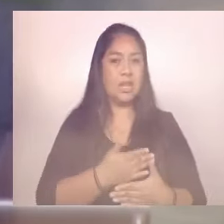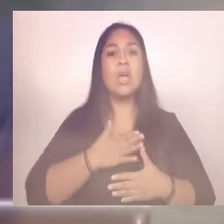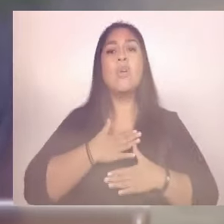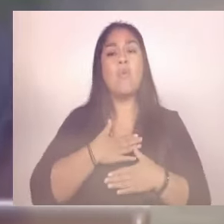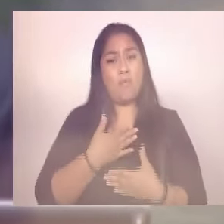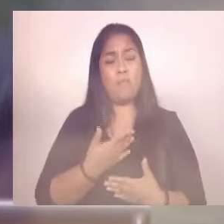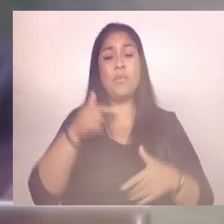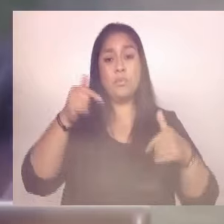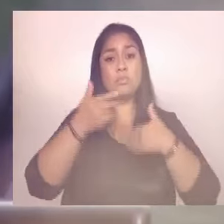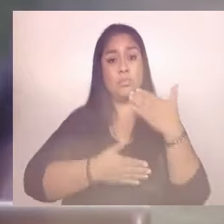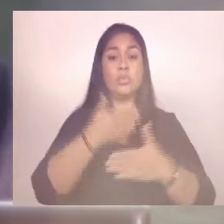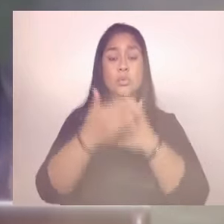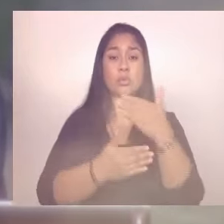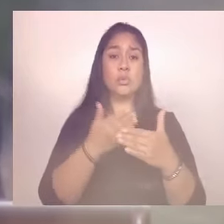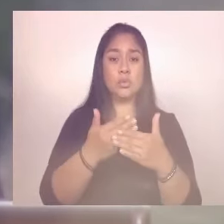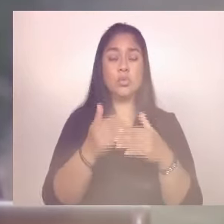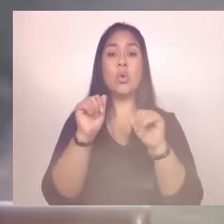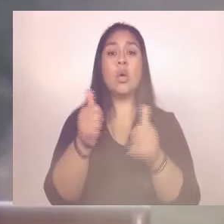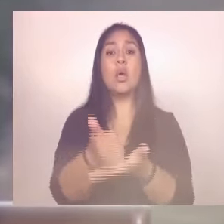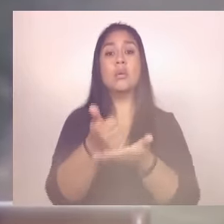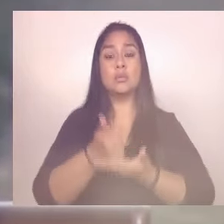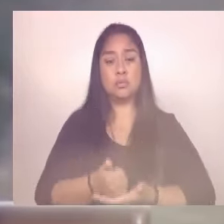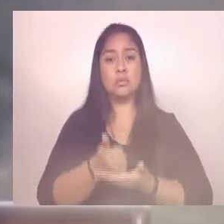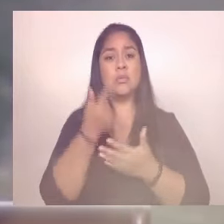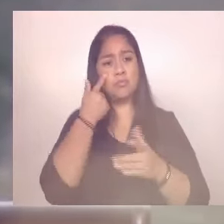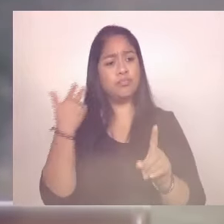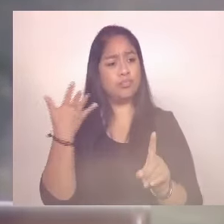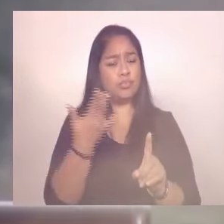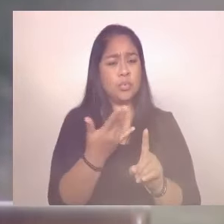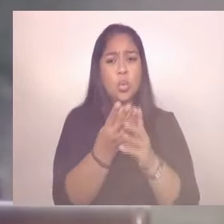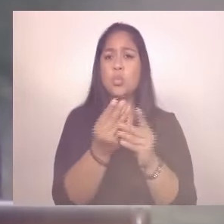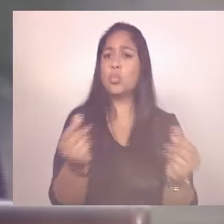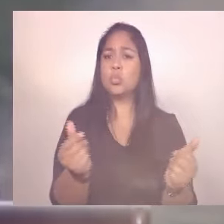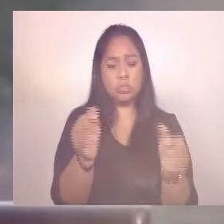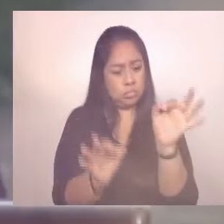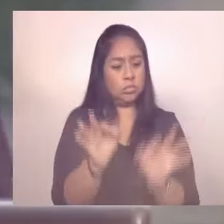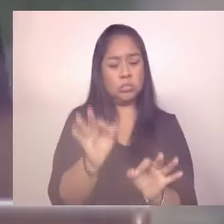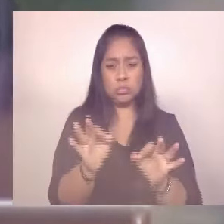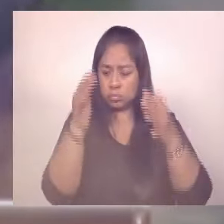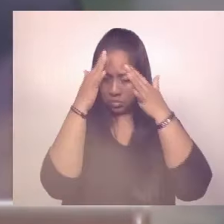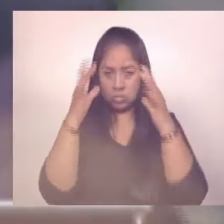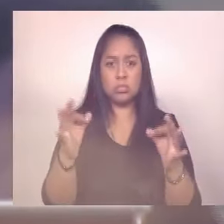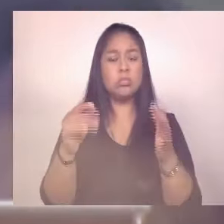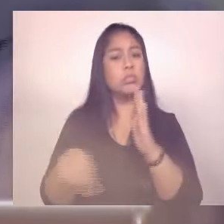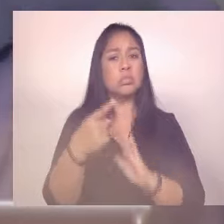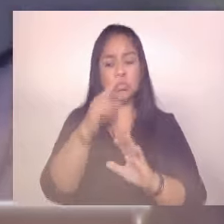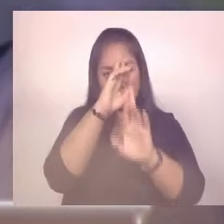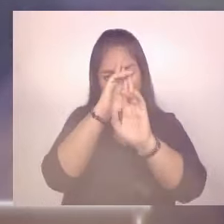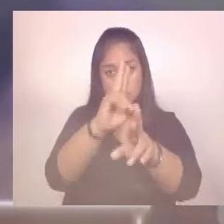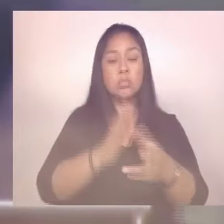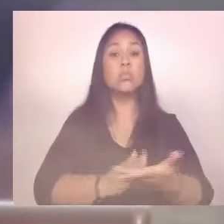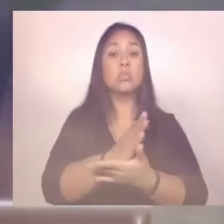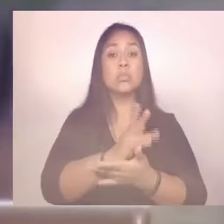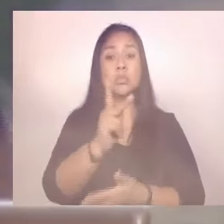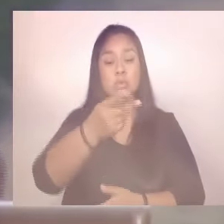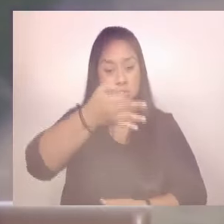Confiamos en que este proceso permitirá alcanzar una solución justa y definitiva, respetuosa de los